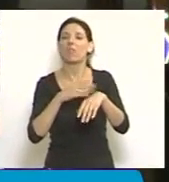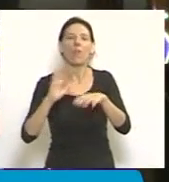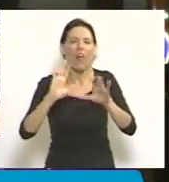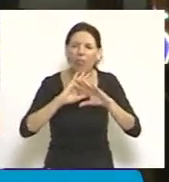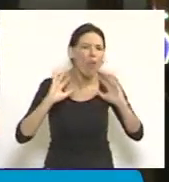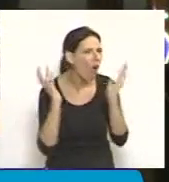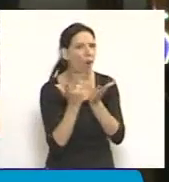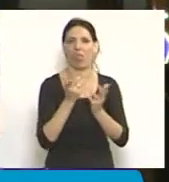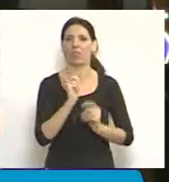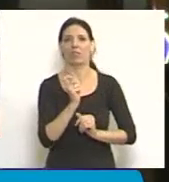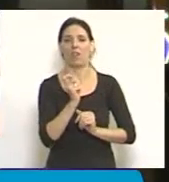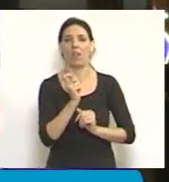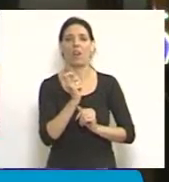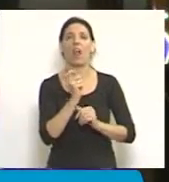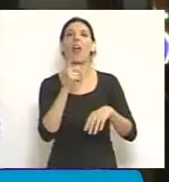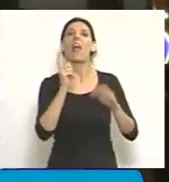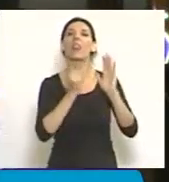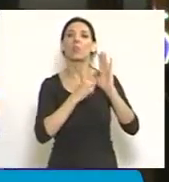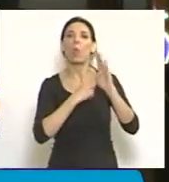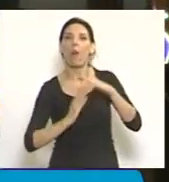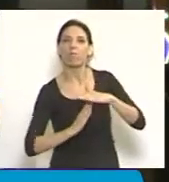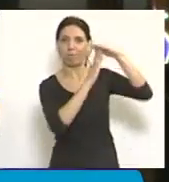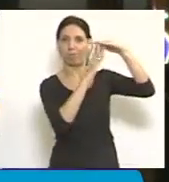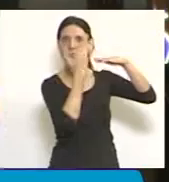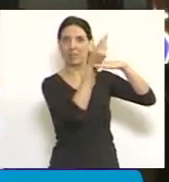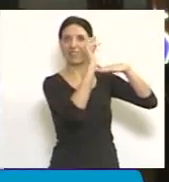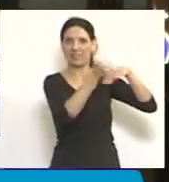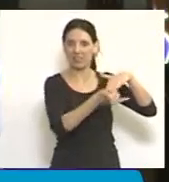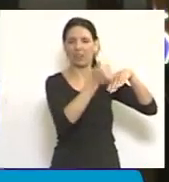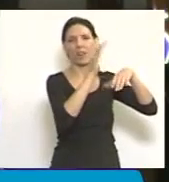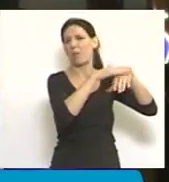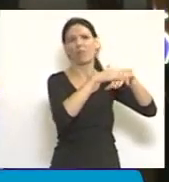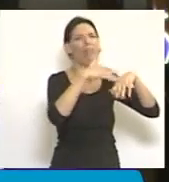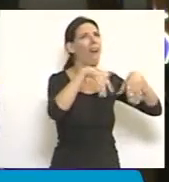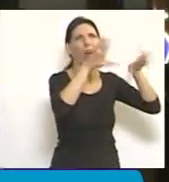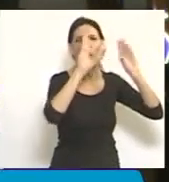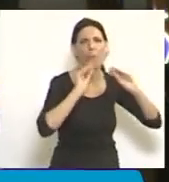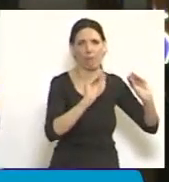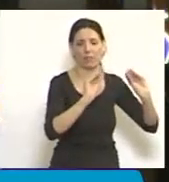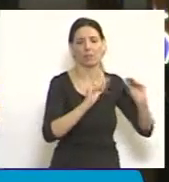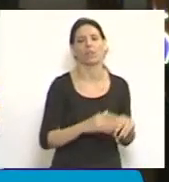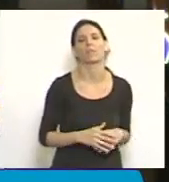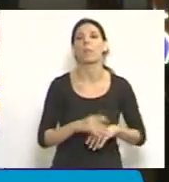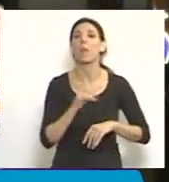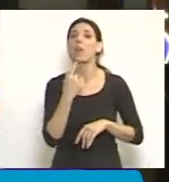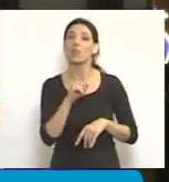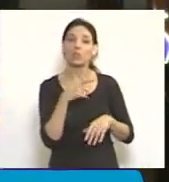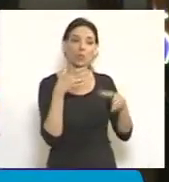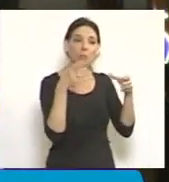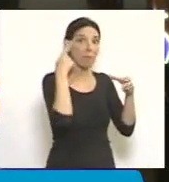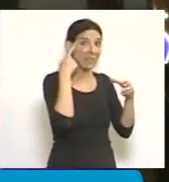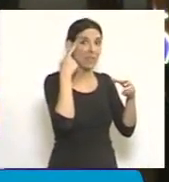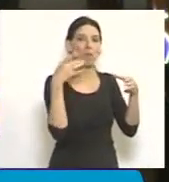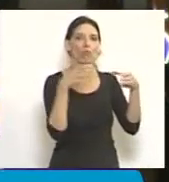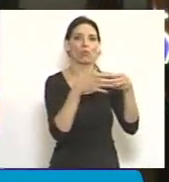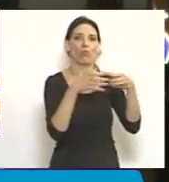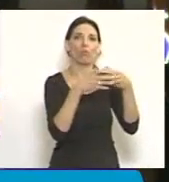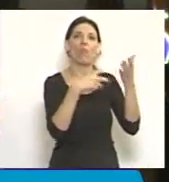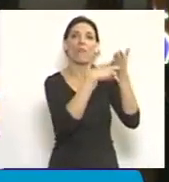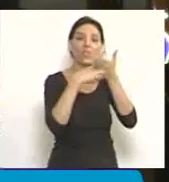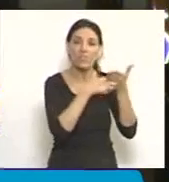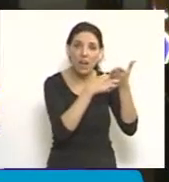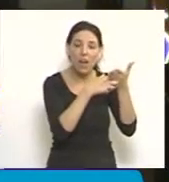no existe primero como Junta de Fiscales, existe solamente como un órgano consultivo sin atribuciones, porque todas